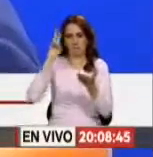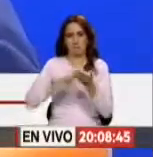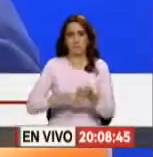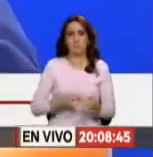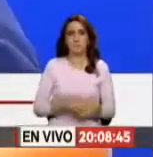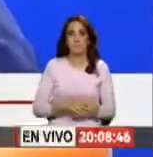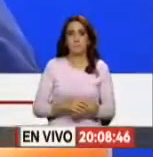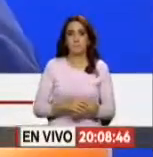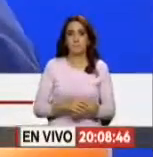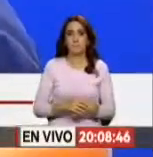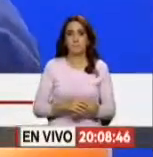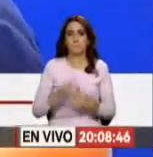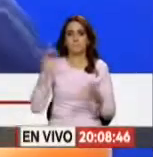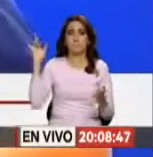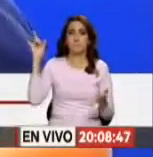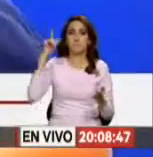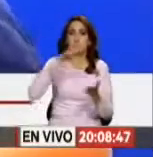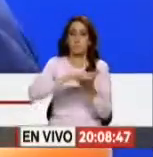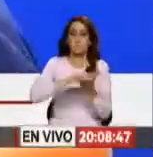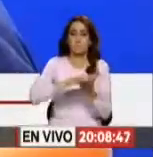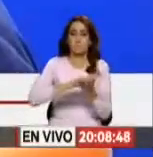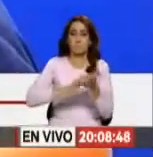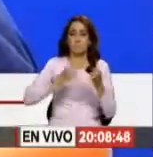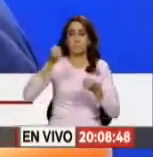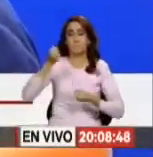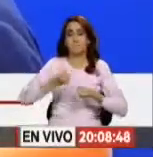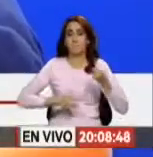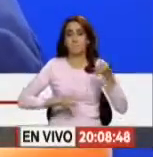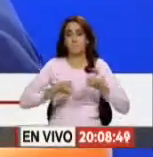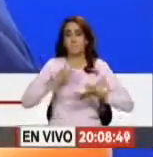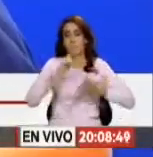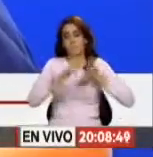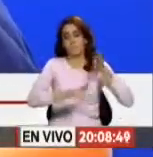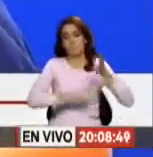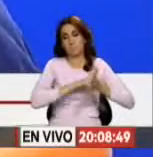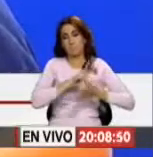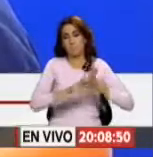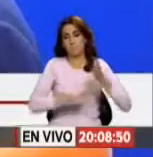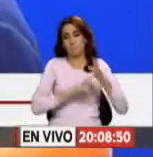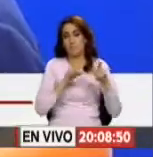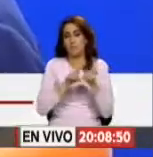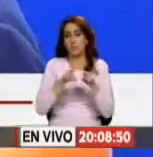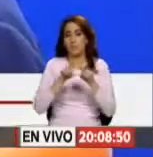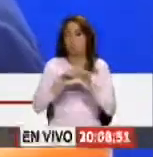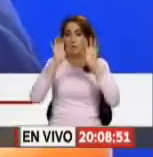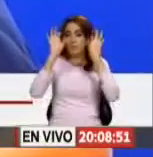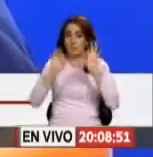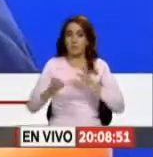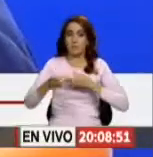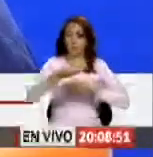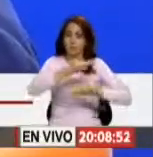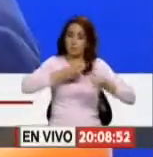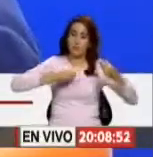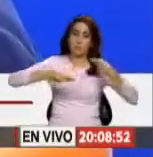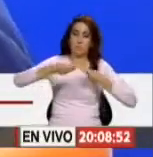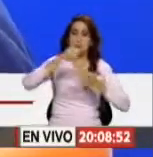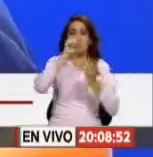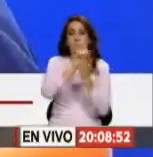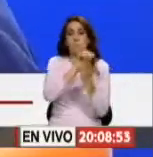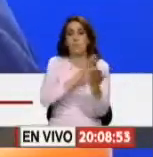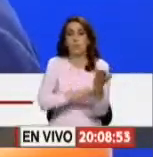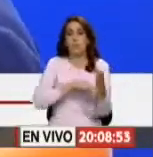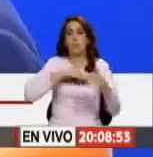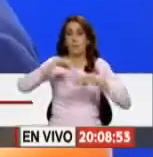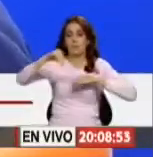Bahn, que es la operadora de los trenes de Alemania, al igual que Renfe en España, están listos para hacer proyectos de